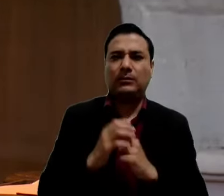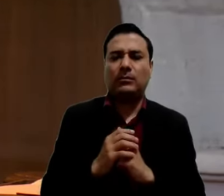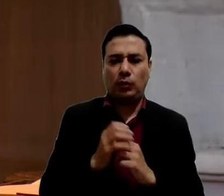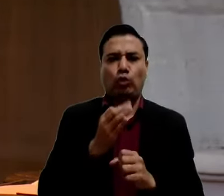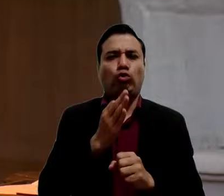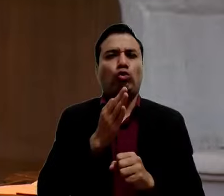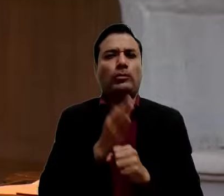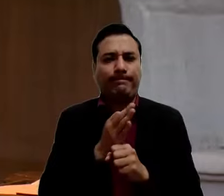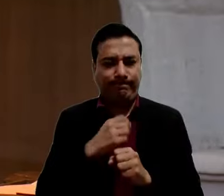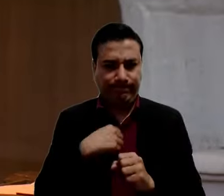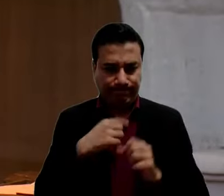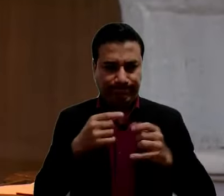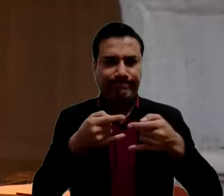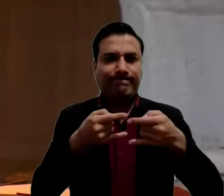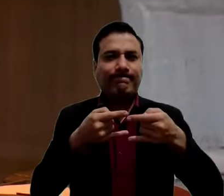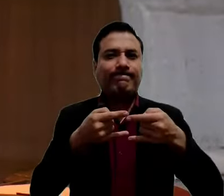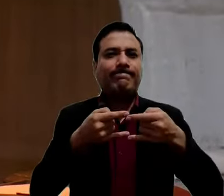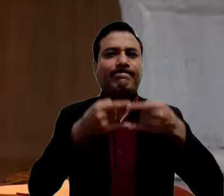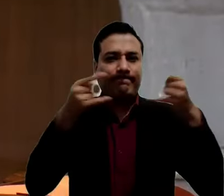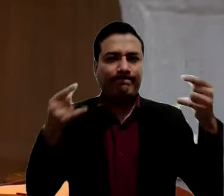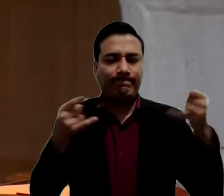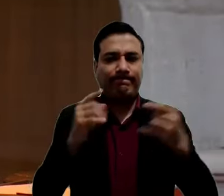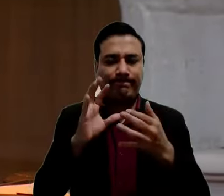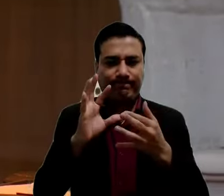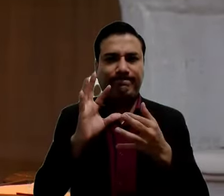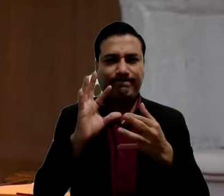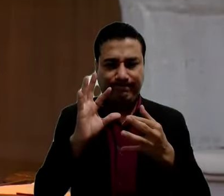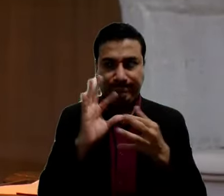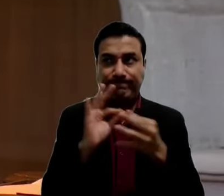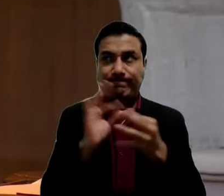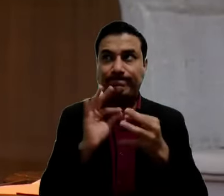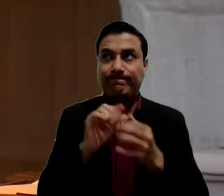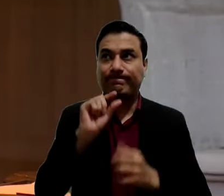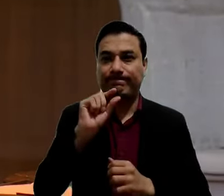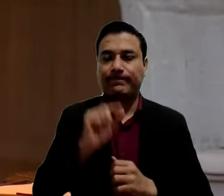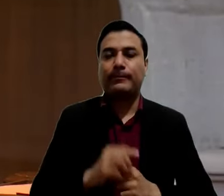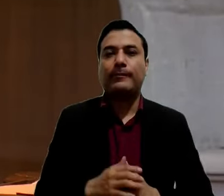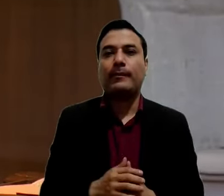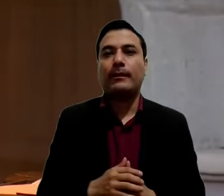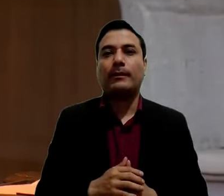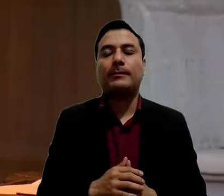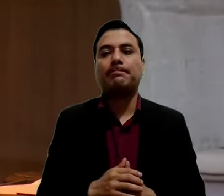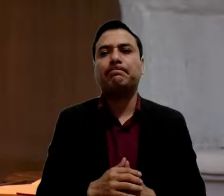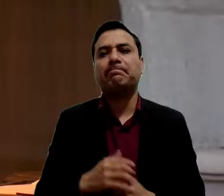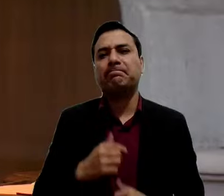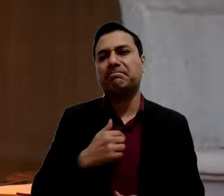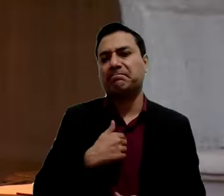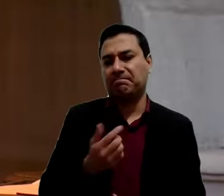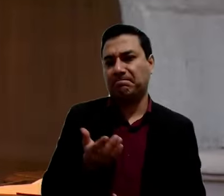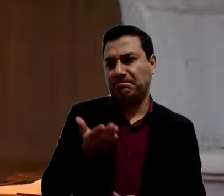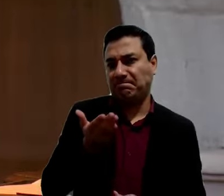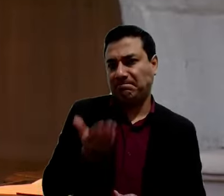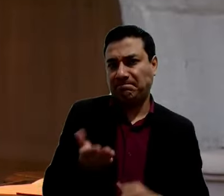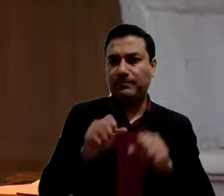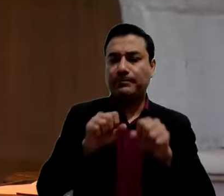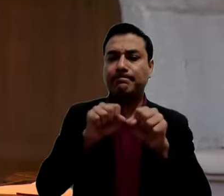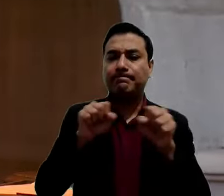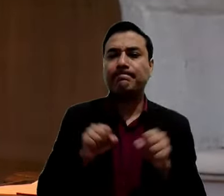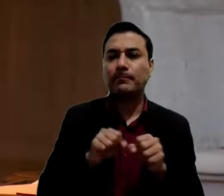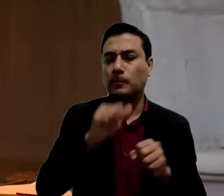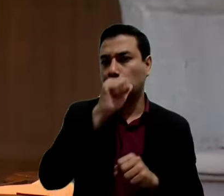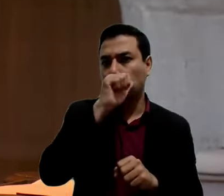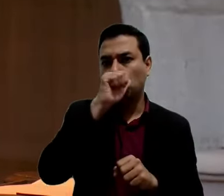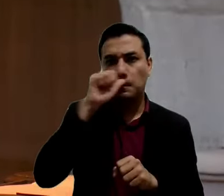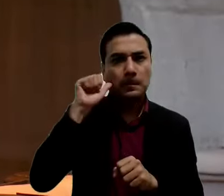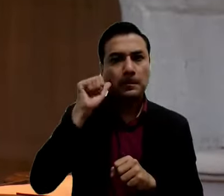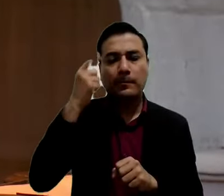a contextualizar un poco de lo ocurrido inicialmente solicité el uso del salón Benito Juárez